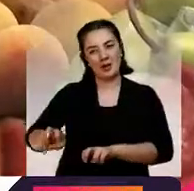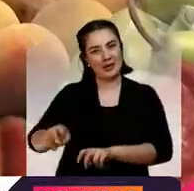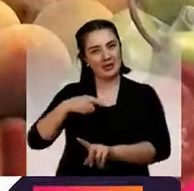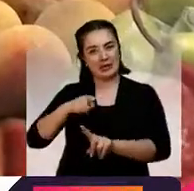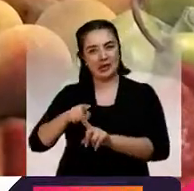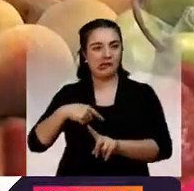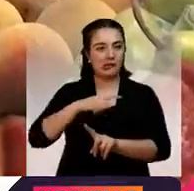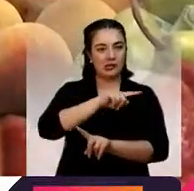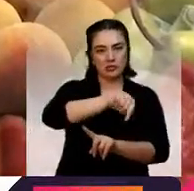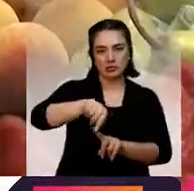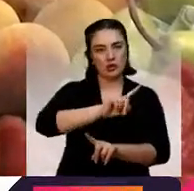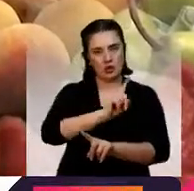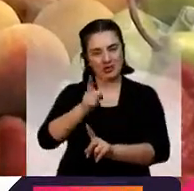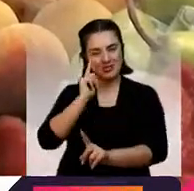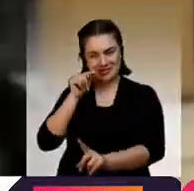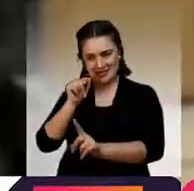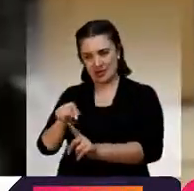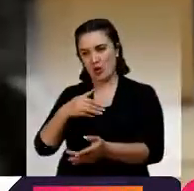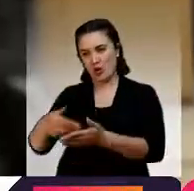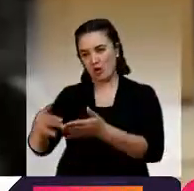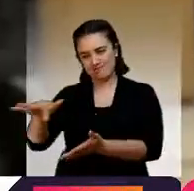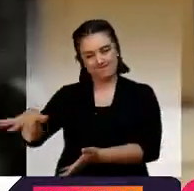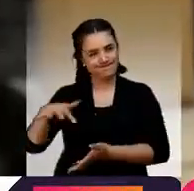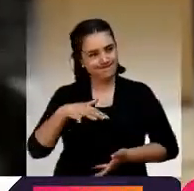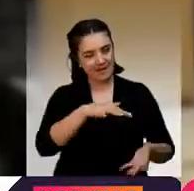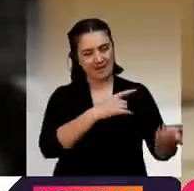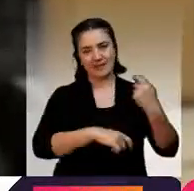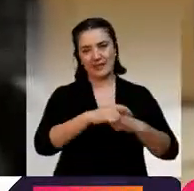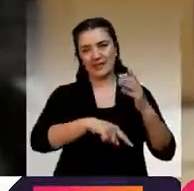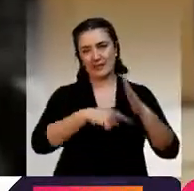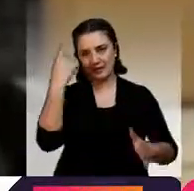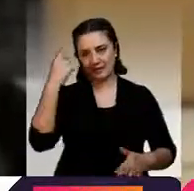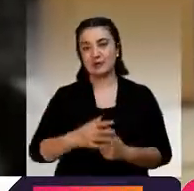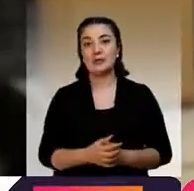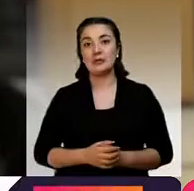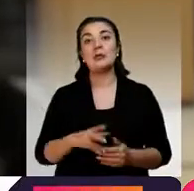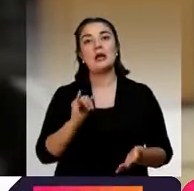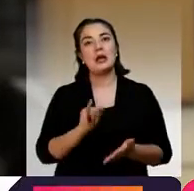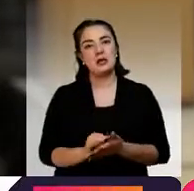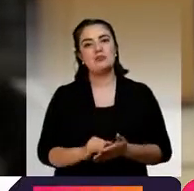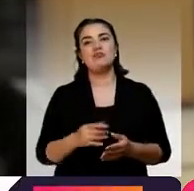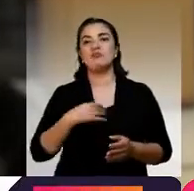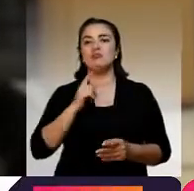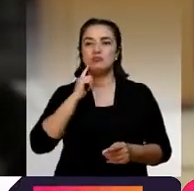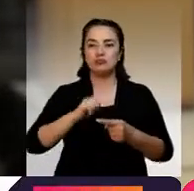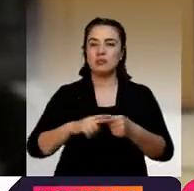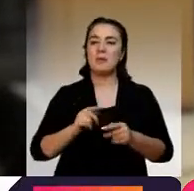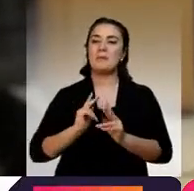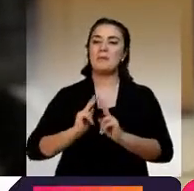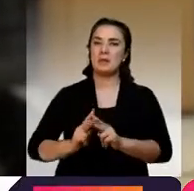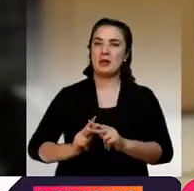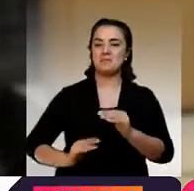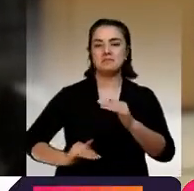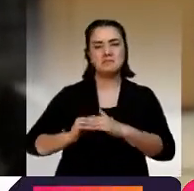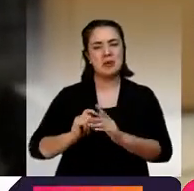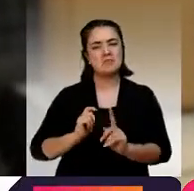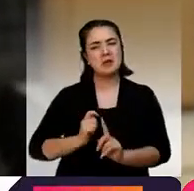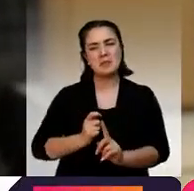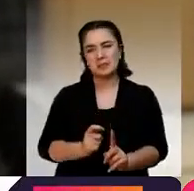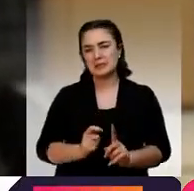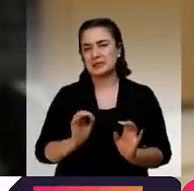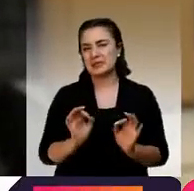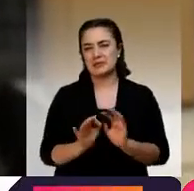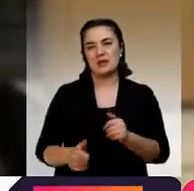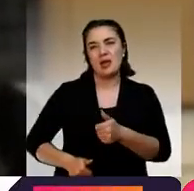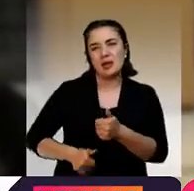de los empresarios a los productores. Agricultura por contrato, con crédito a la menor tasa del mercado, asistencia